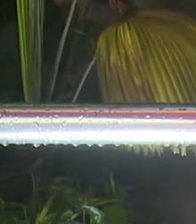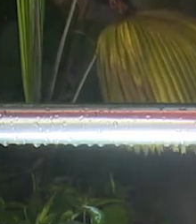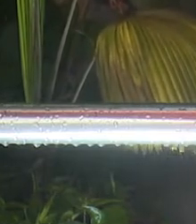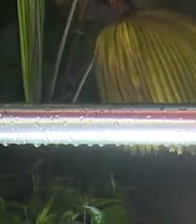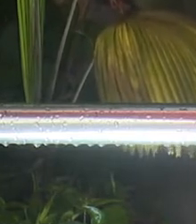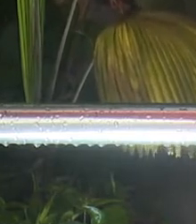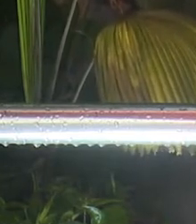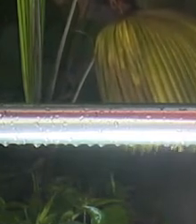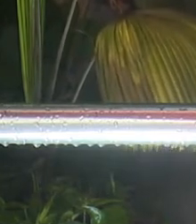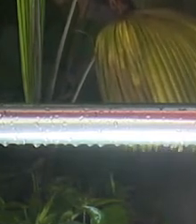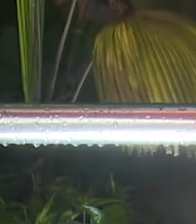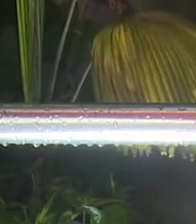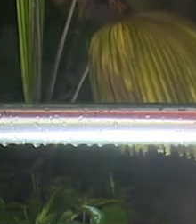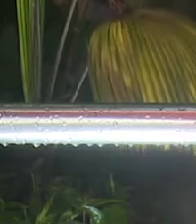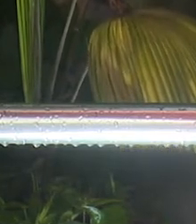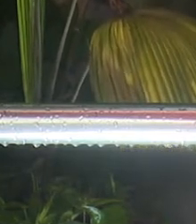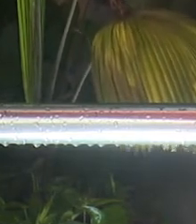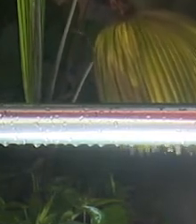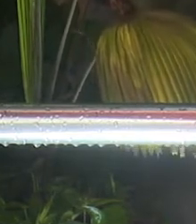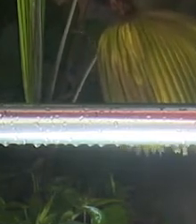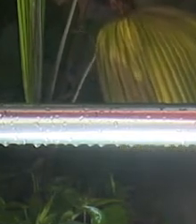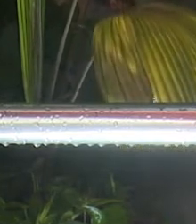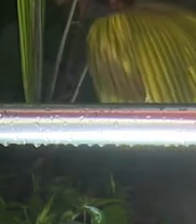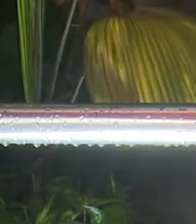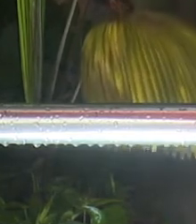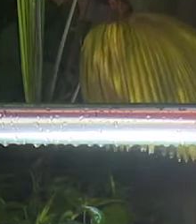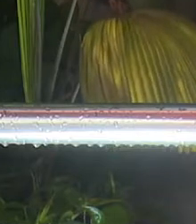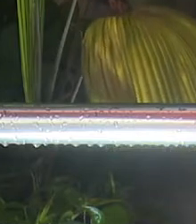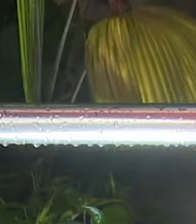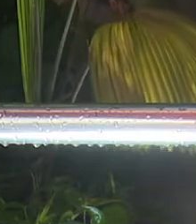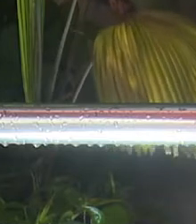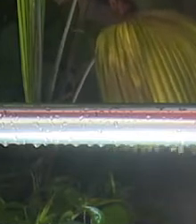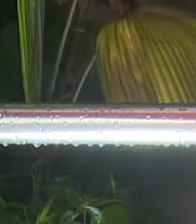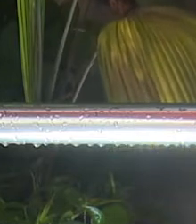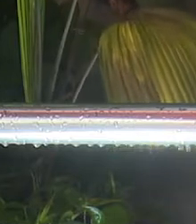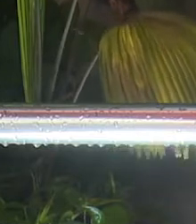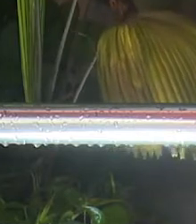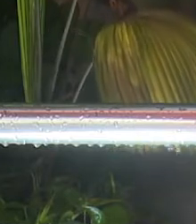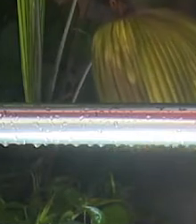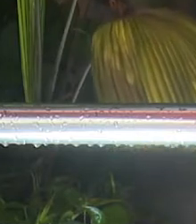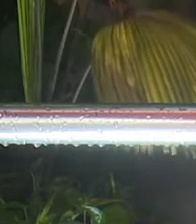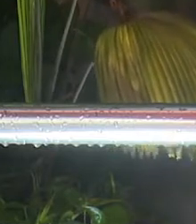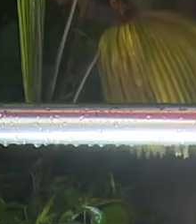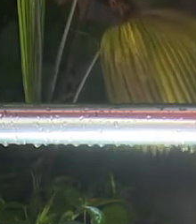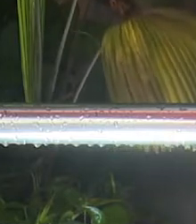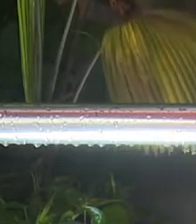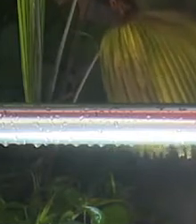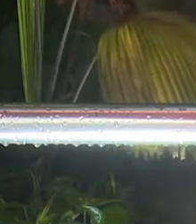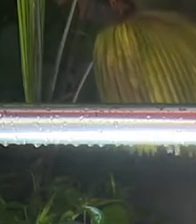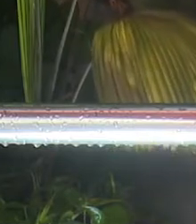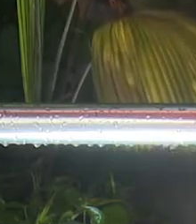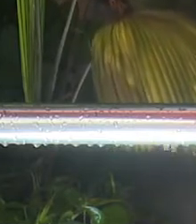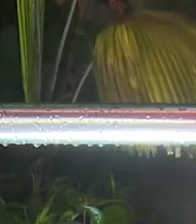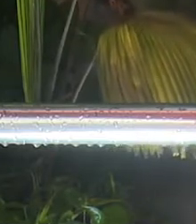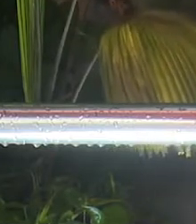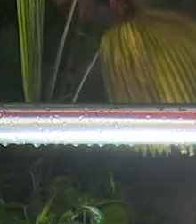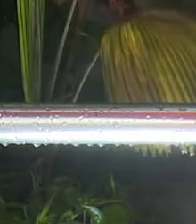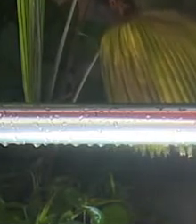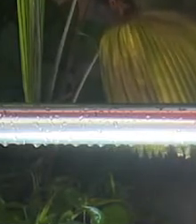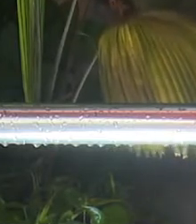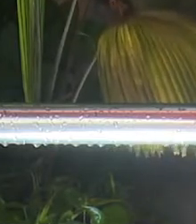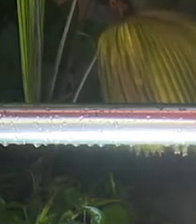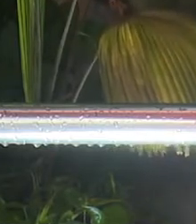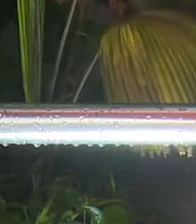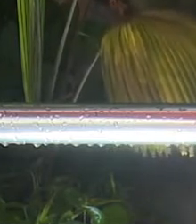diferenciada por el último número de la placa para los fines de semana. Para los sábados, a partir de este